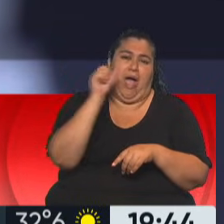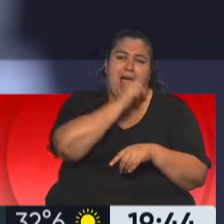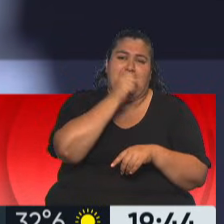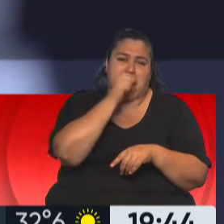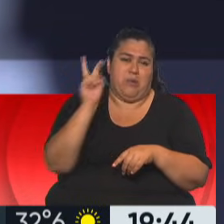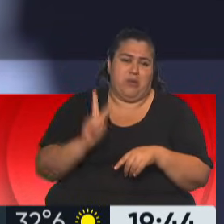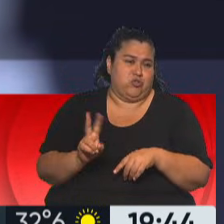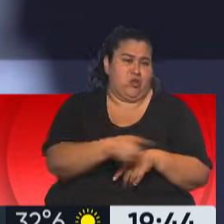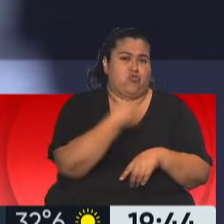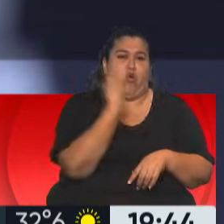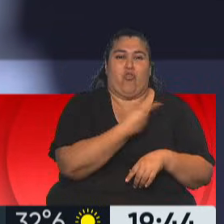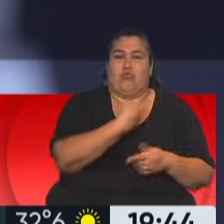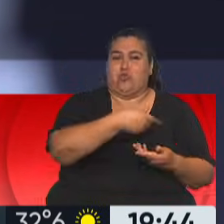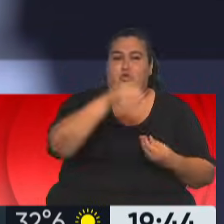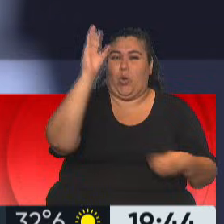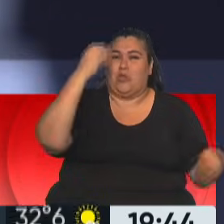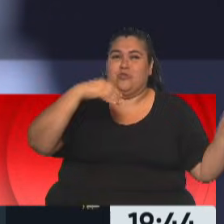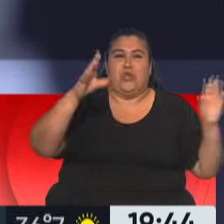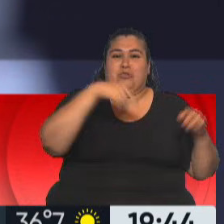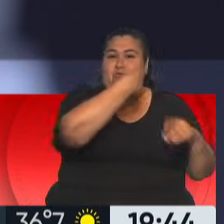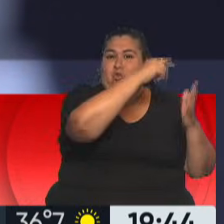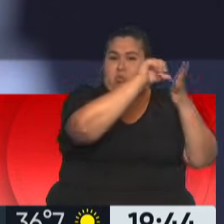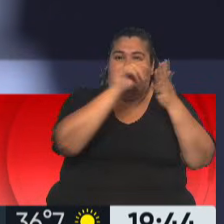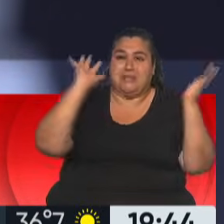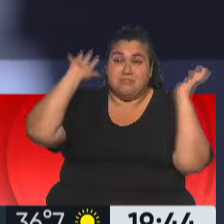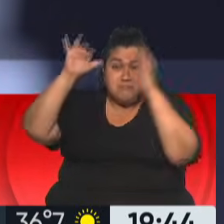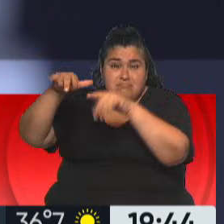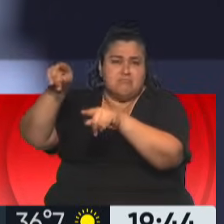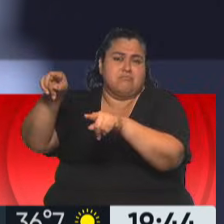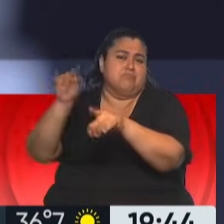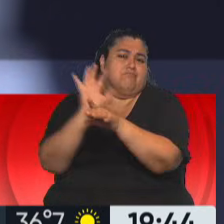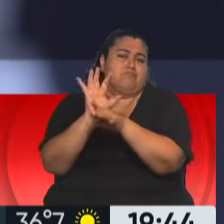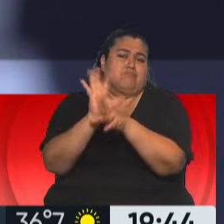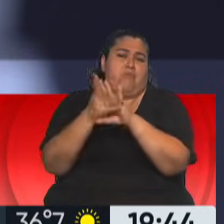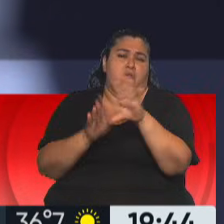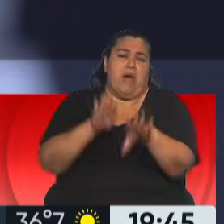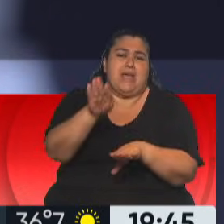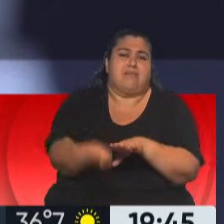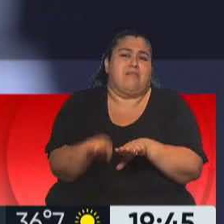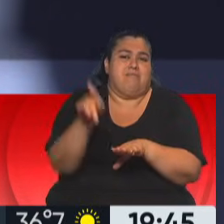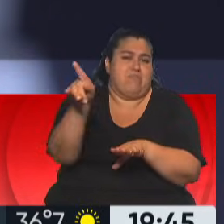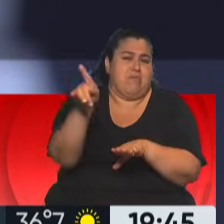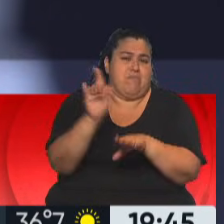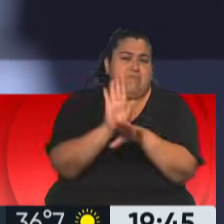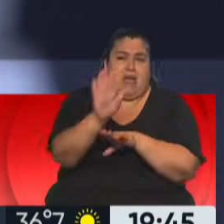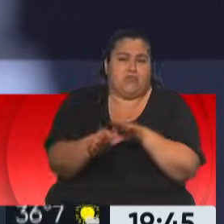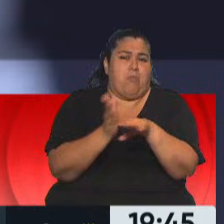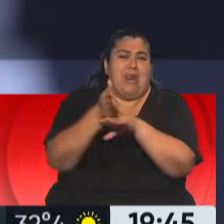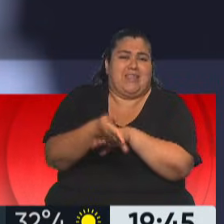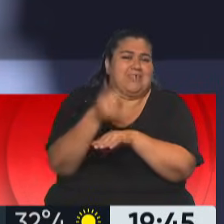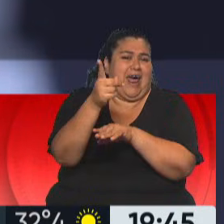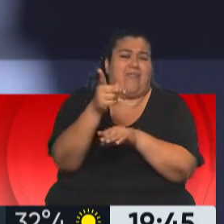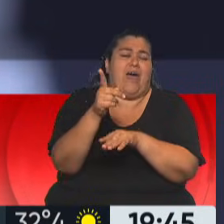los venezolanos que estamos fuera. Pero es la puerta de entrada de América del Sur, hermano. Es un